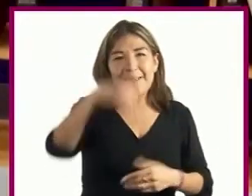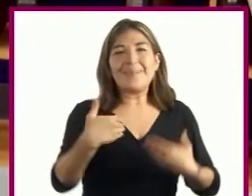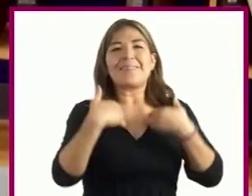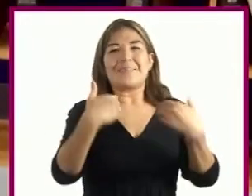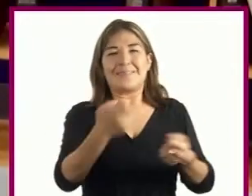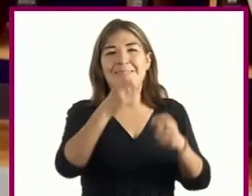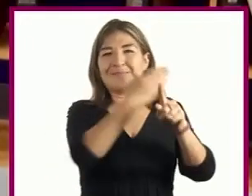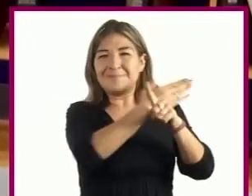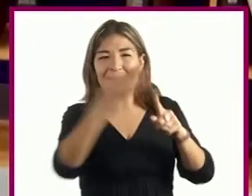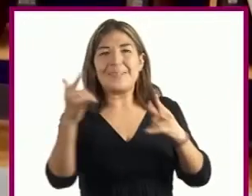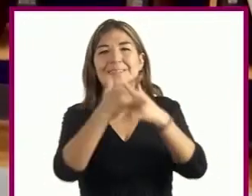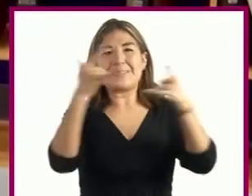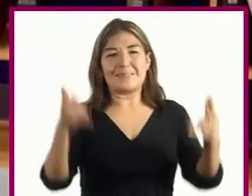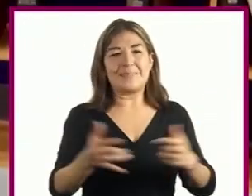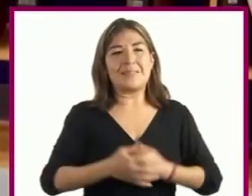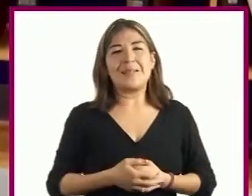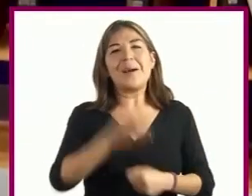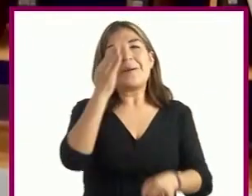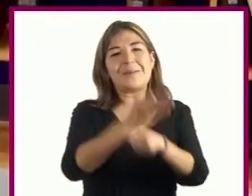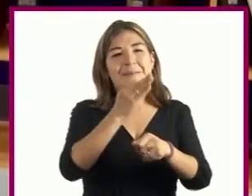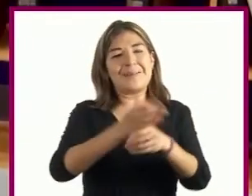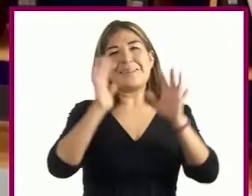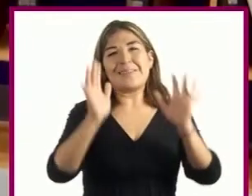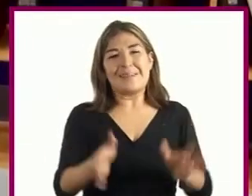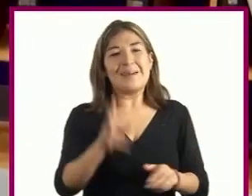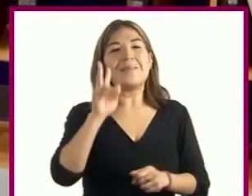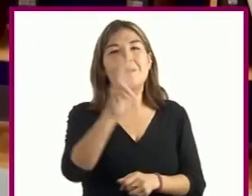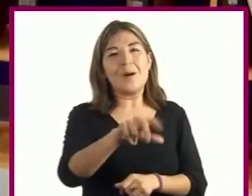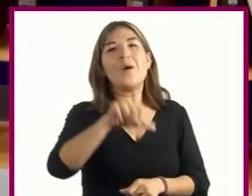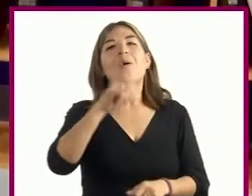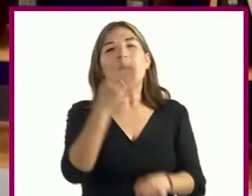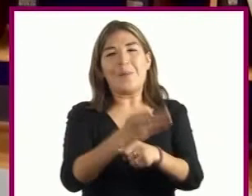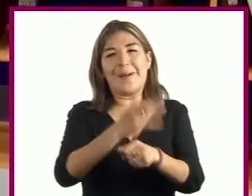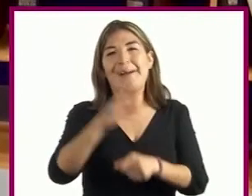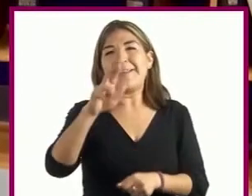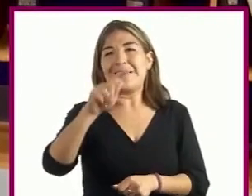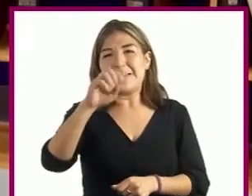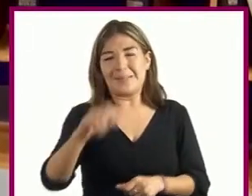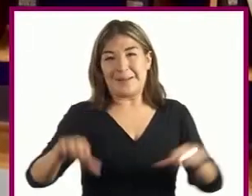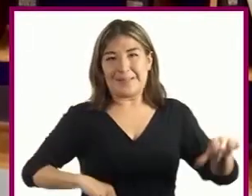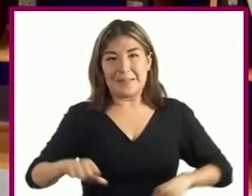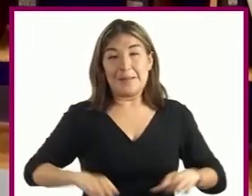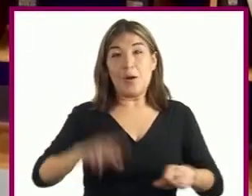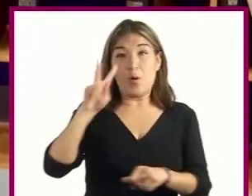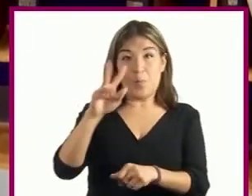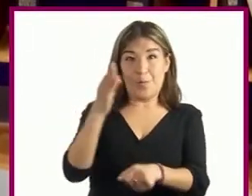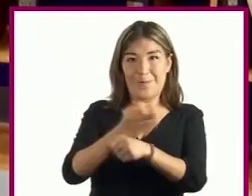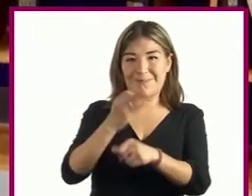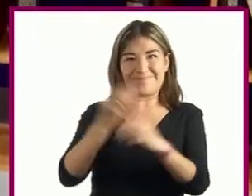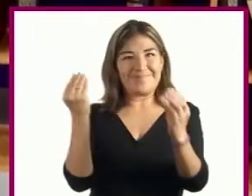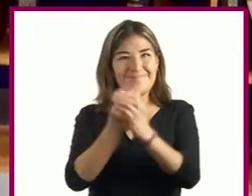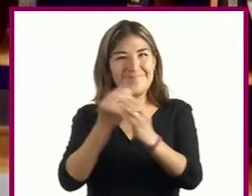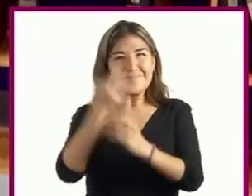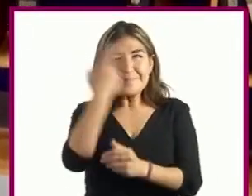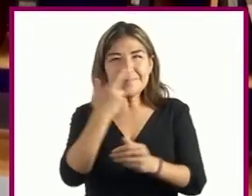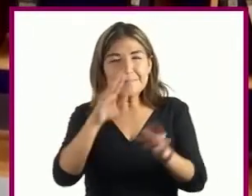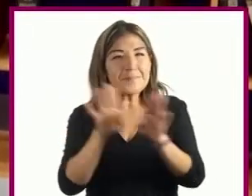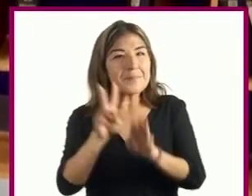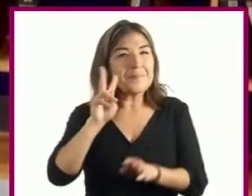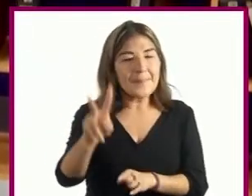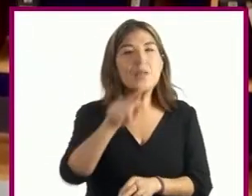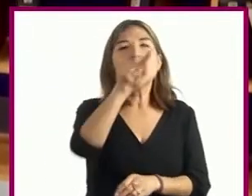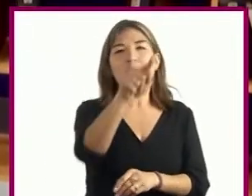entender la trama. Llegó el momento de realizar un reto. A partir de lo revisado durante nuestra sesión,